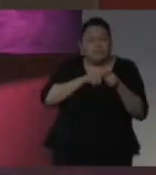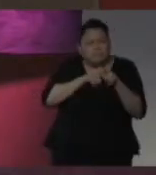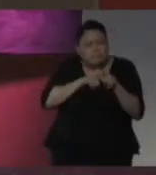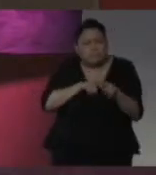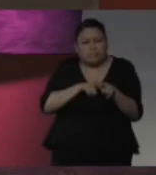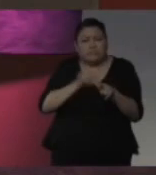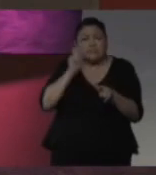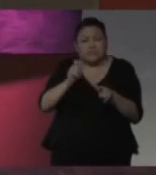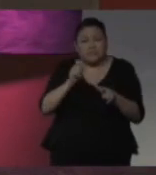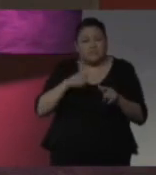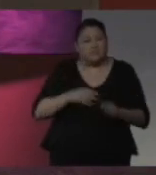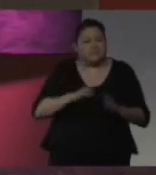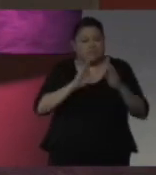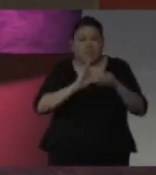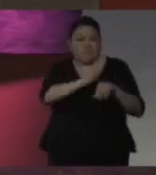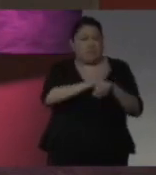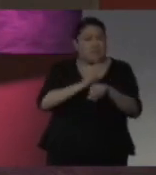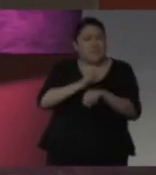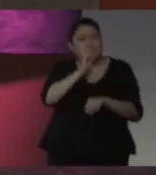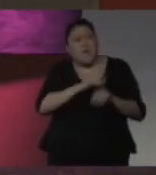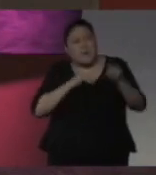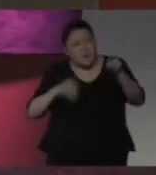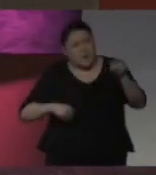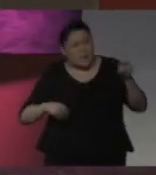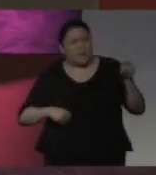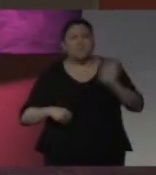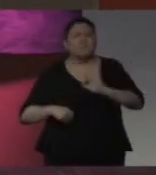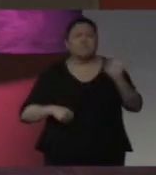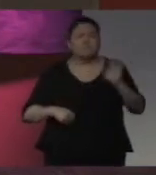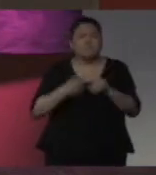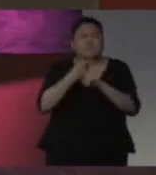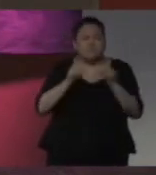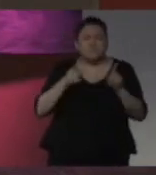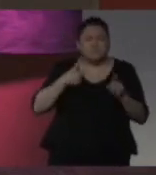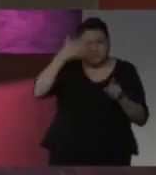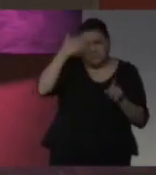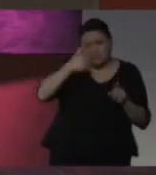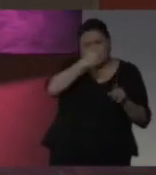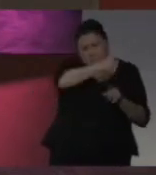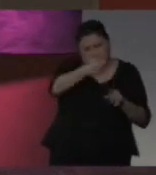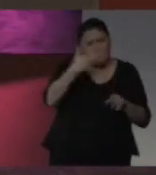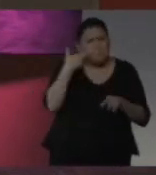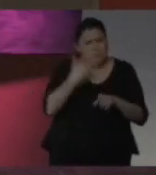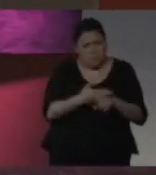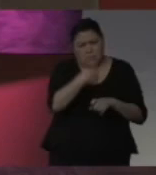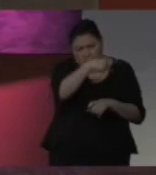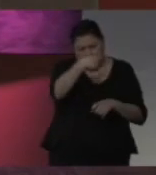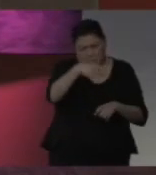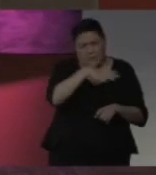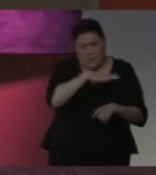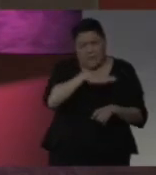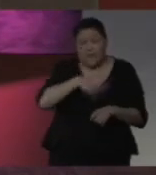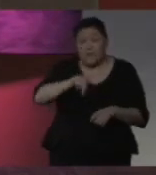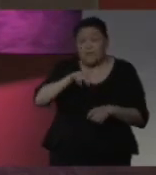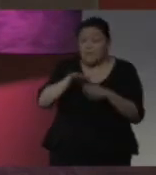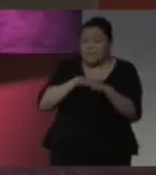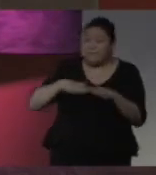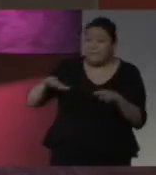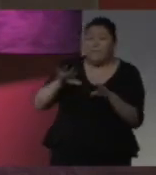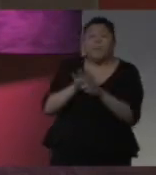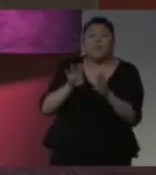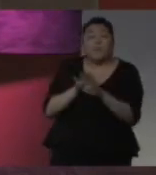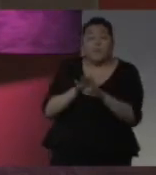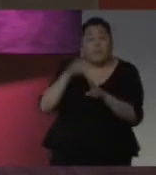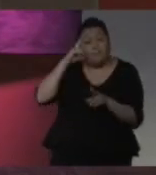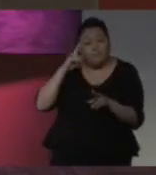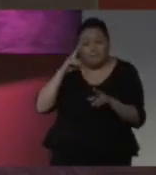no punitiva, que no quiere decir que no adjudique responsabilidades, como lo hemos estado hablando, y esta justicia no punitiva que